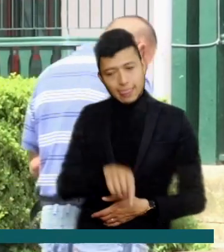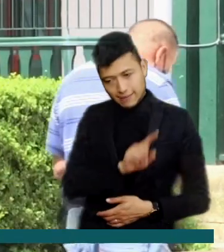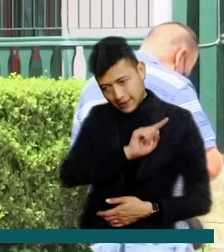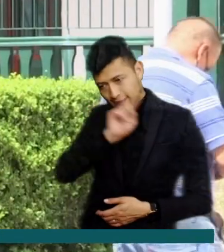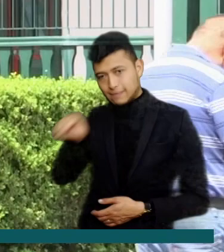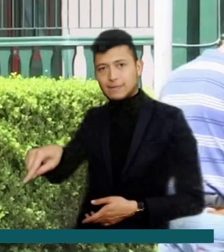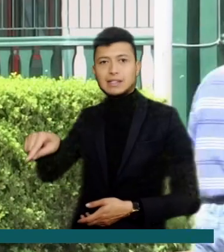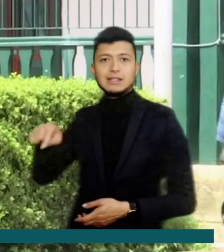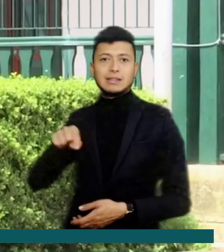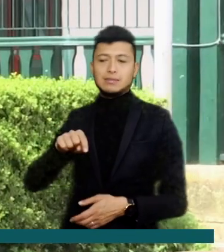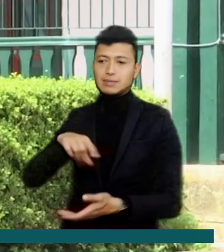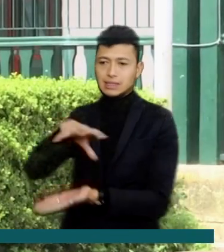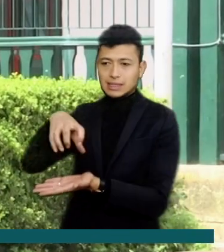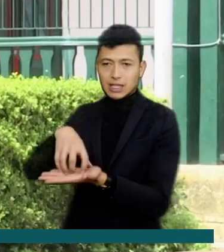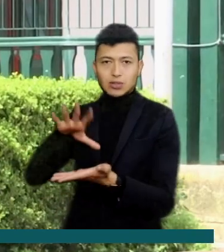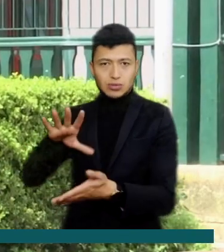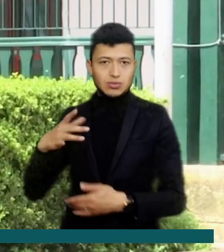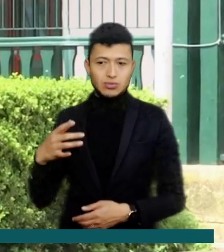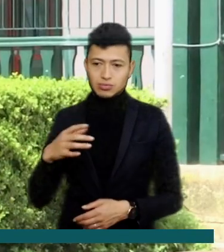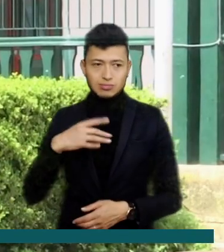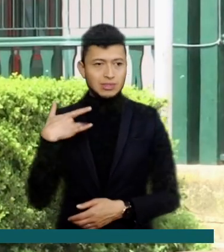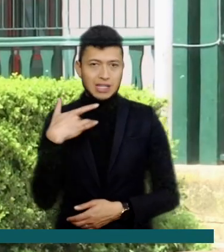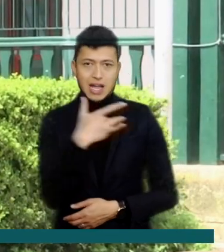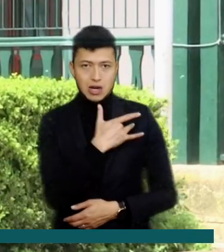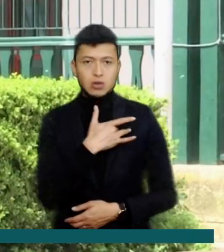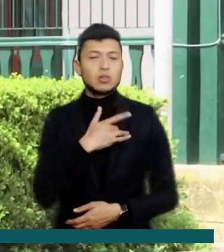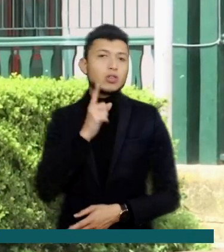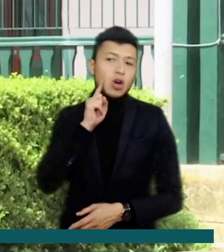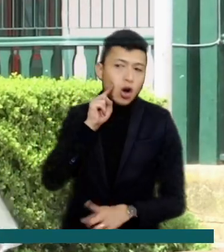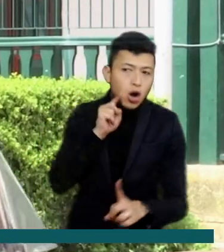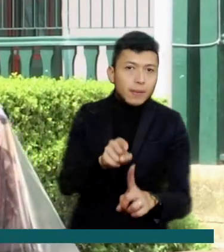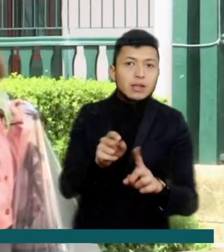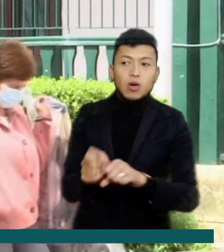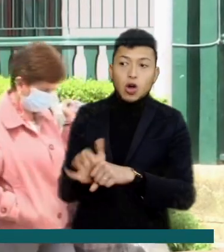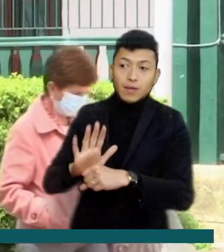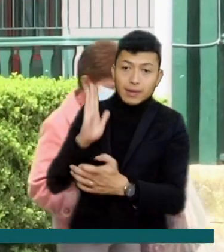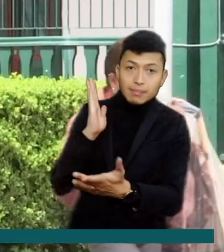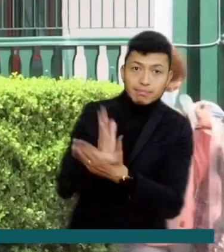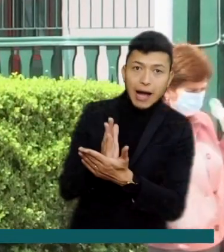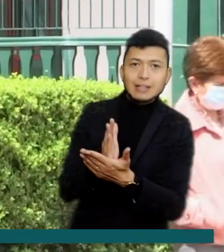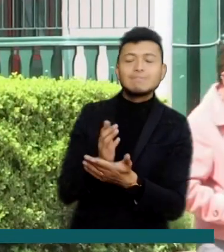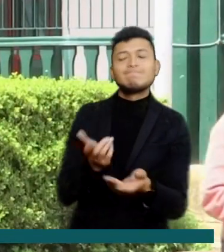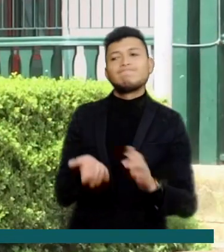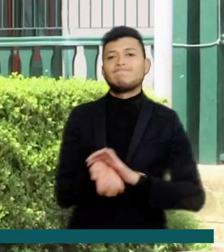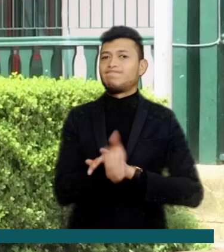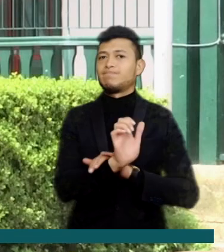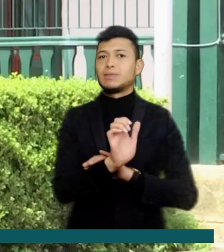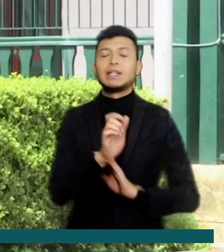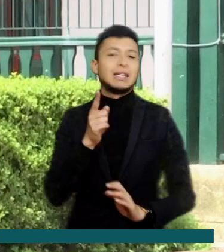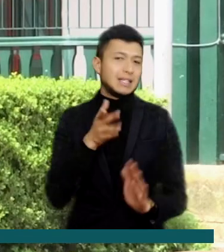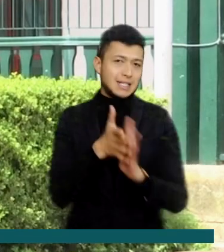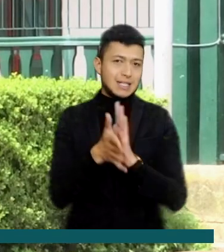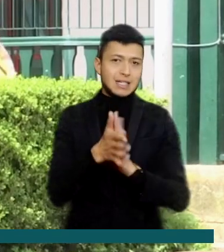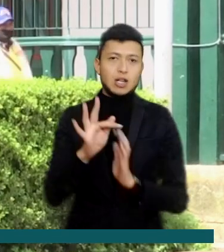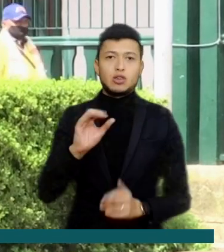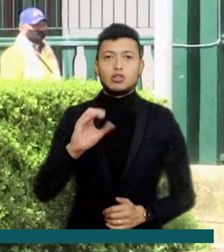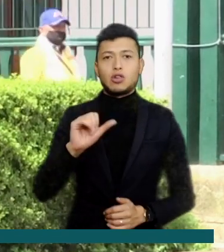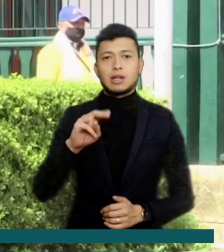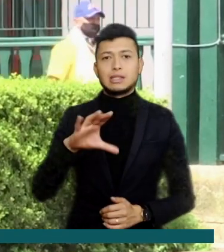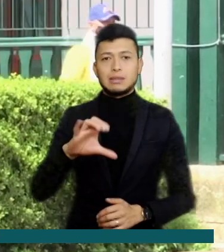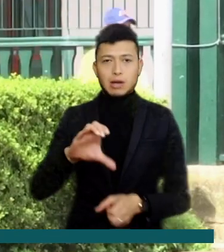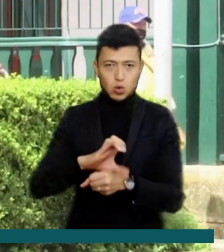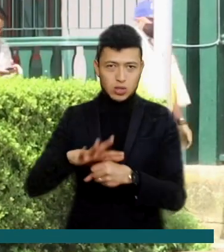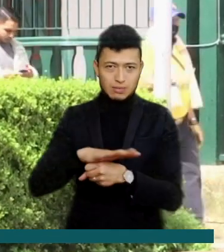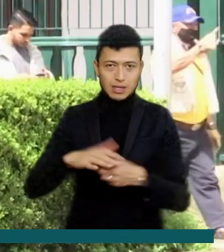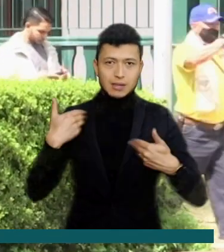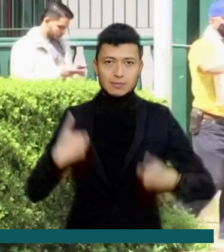acercarse a un centro asistencial para que sea descartado un posible contagio de COVID-19. Informó desde Tocantinapa, en